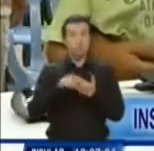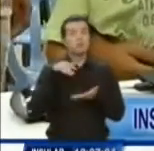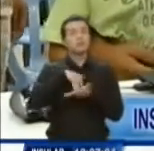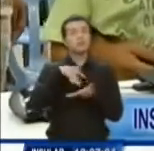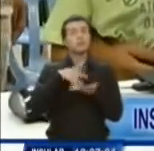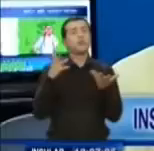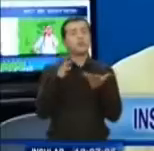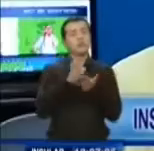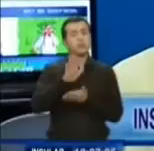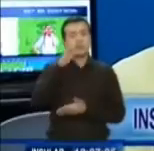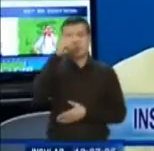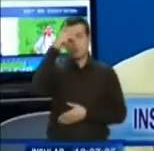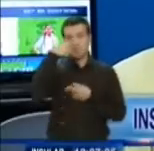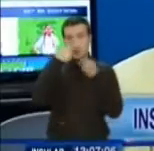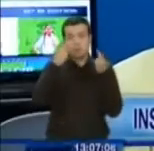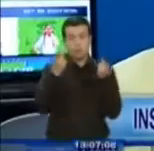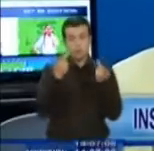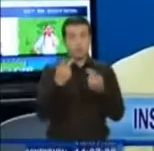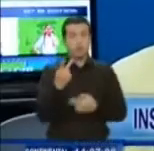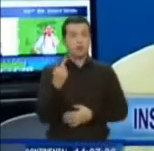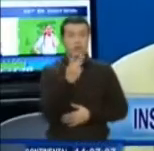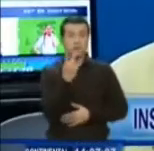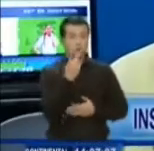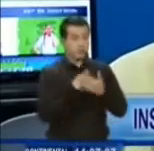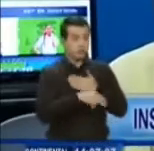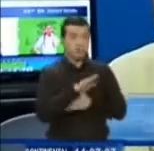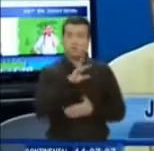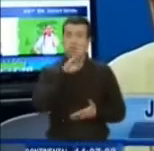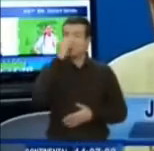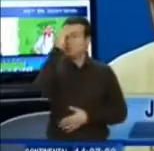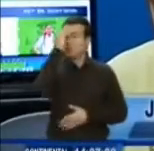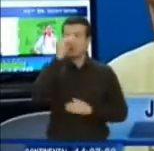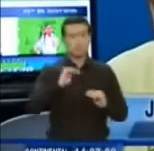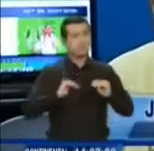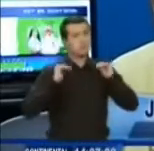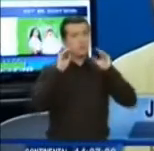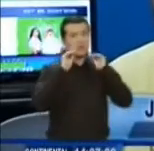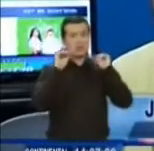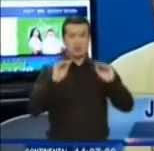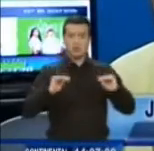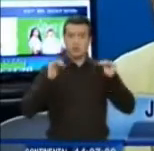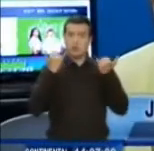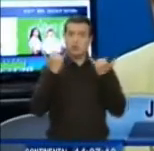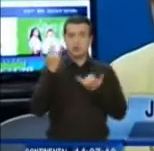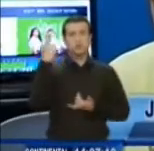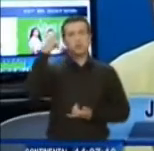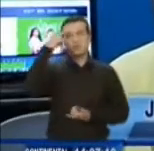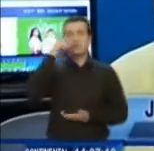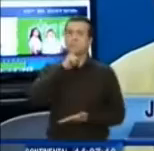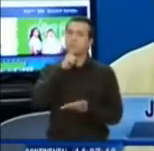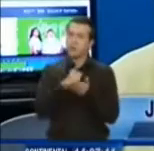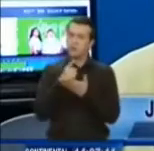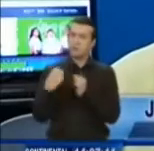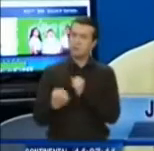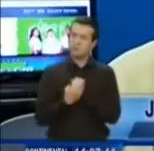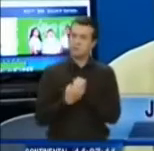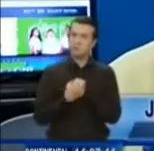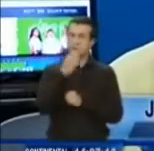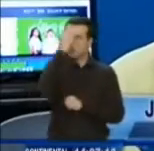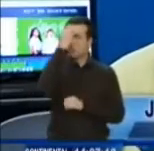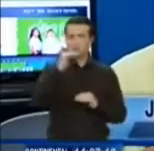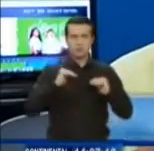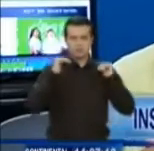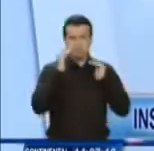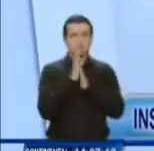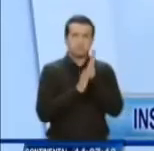es diferente. Que nuestros hijos estén en una educación buena, de calidad. El Estado creo que nos está ofreciendo ese servicio, lo vamos a